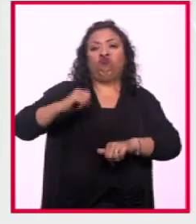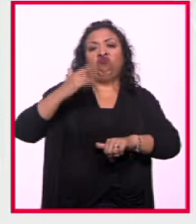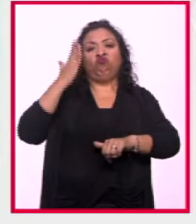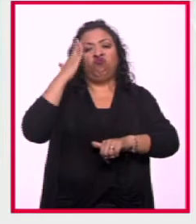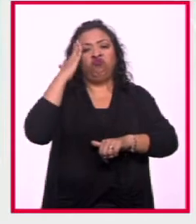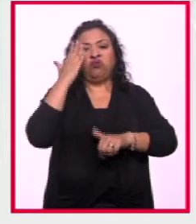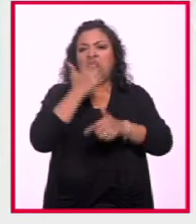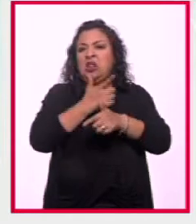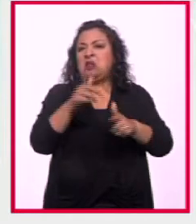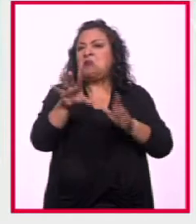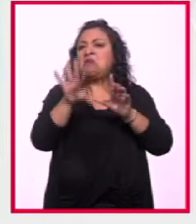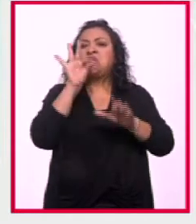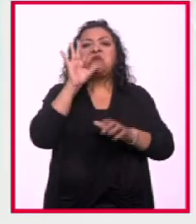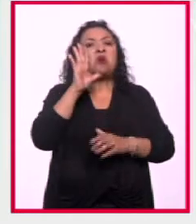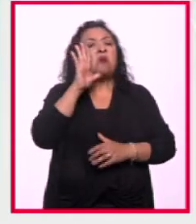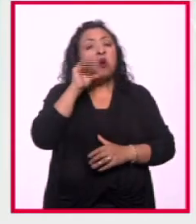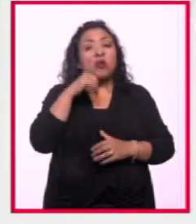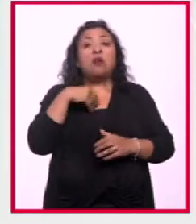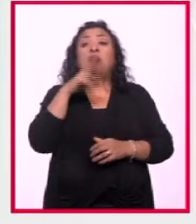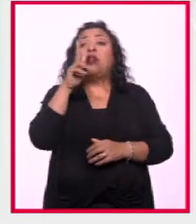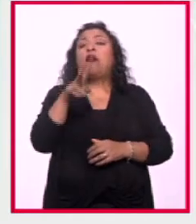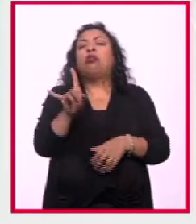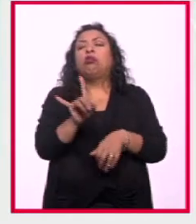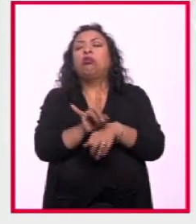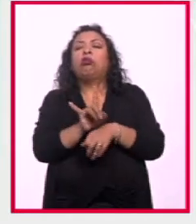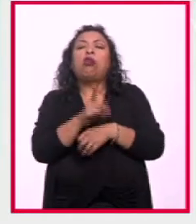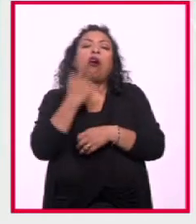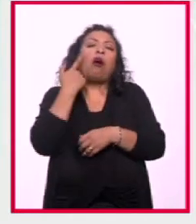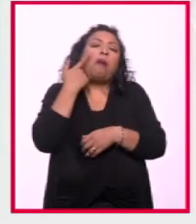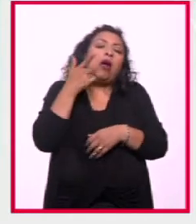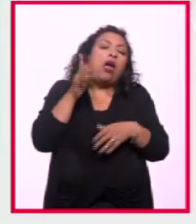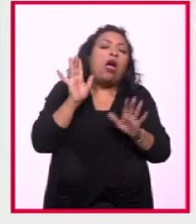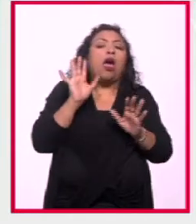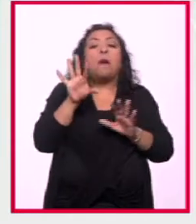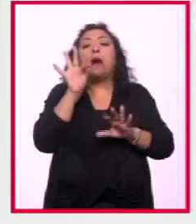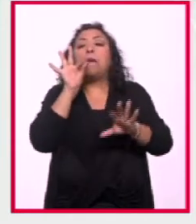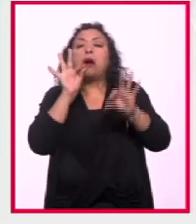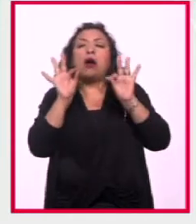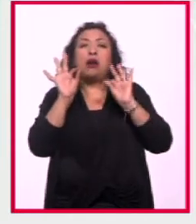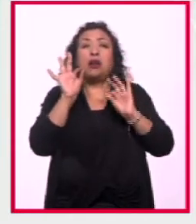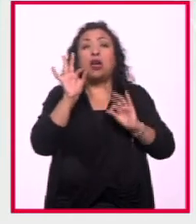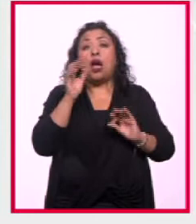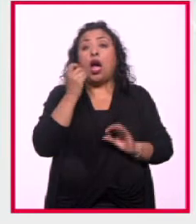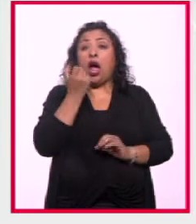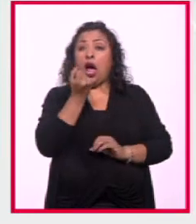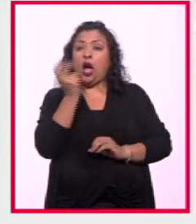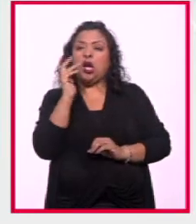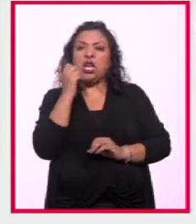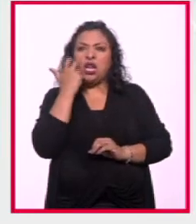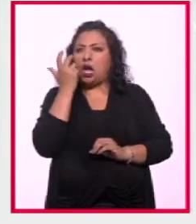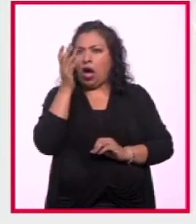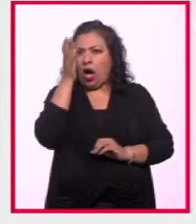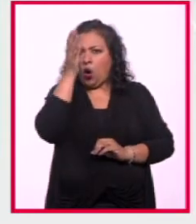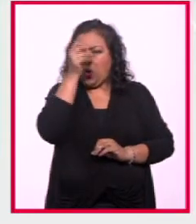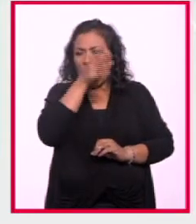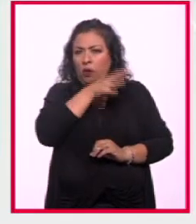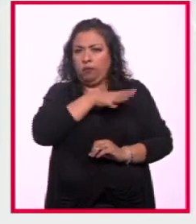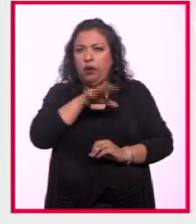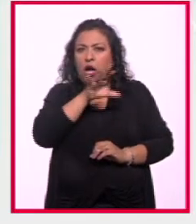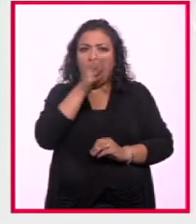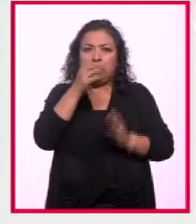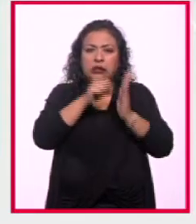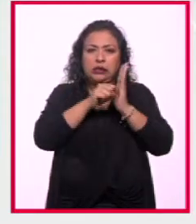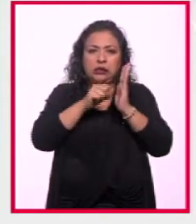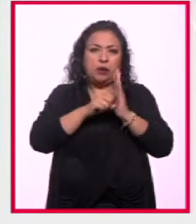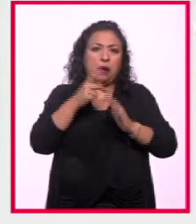y abierta en donde había una simulación y en donde a los que estaban oponerse al sistema